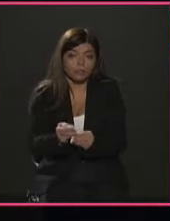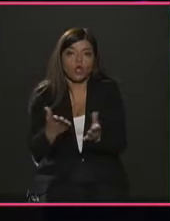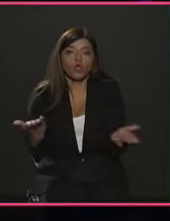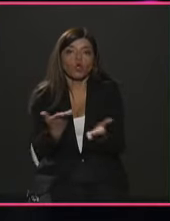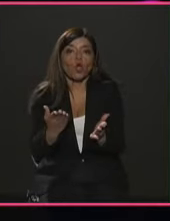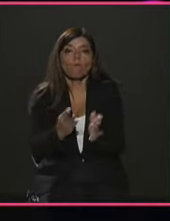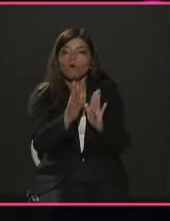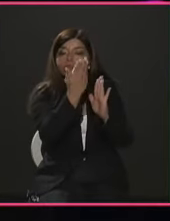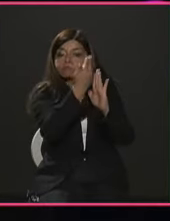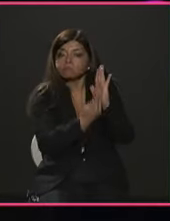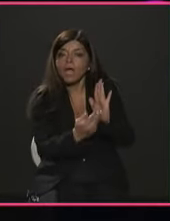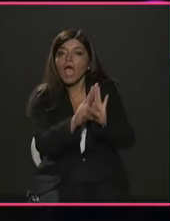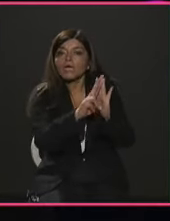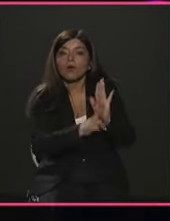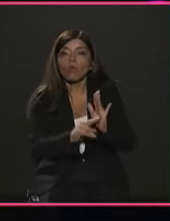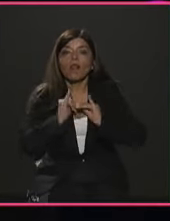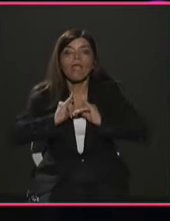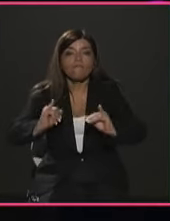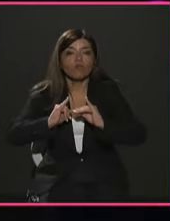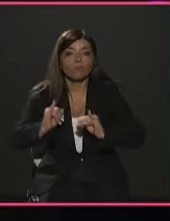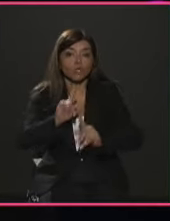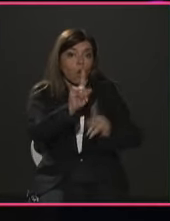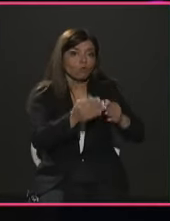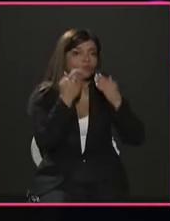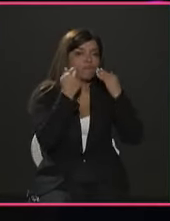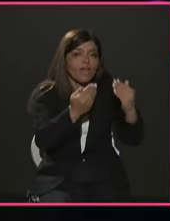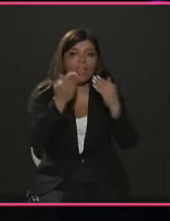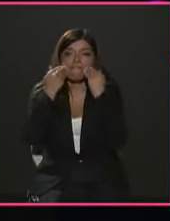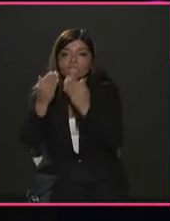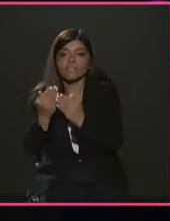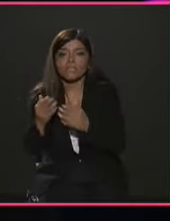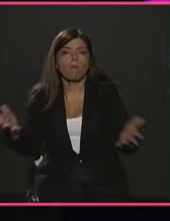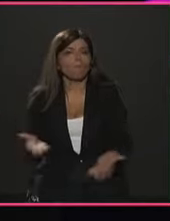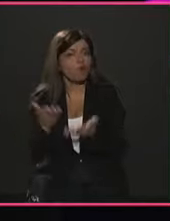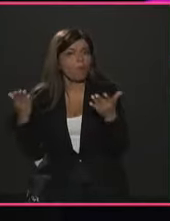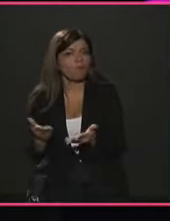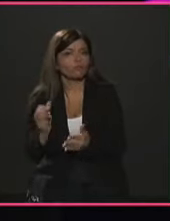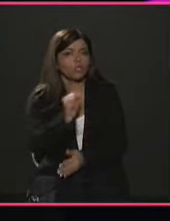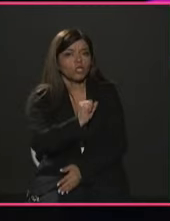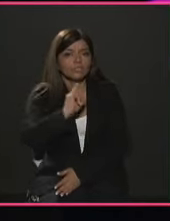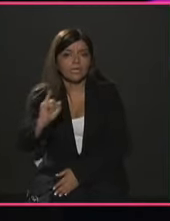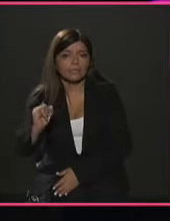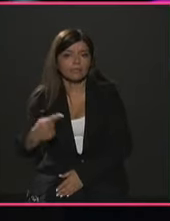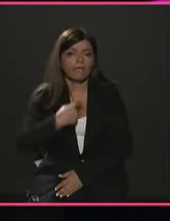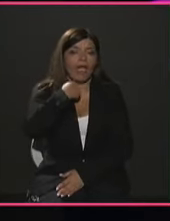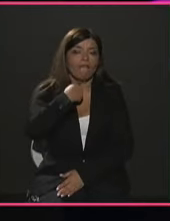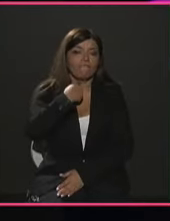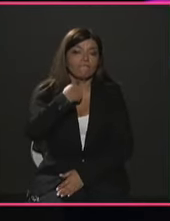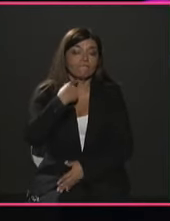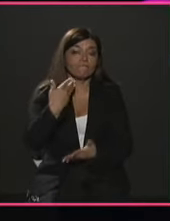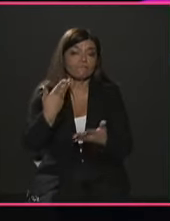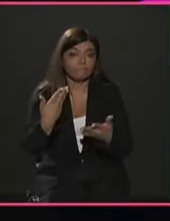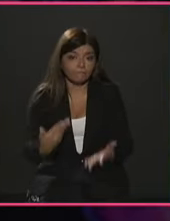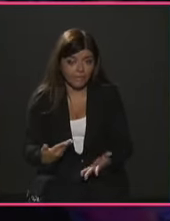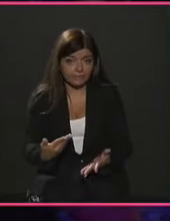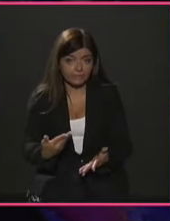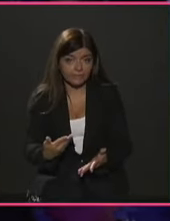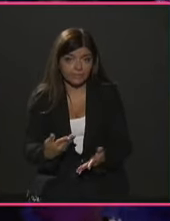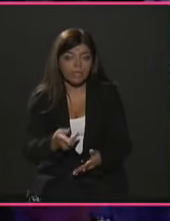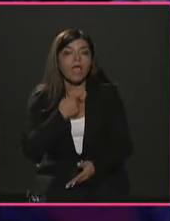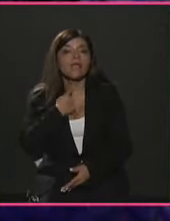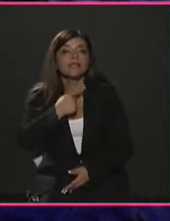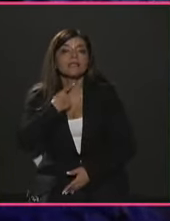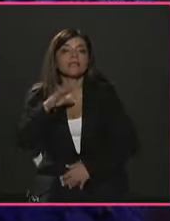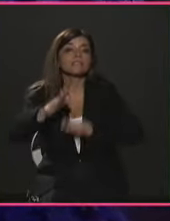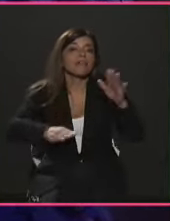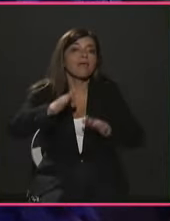la información y hay Quienes se benefician de poder promover esta Inteligencia artificial generativa entonces sus intereses